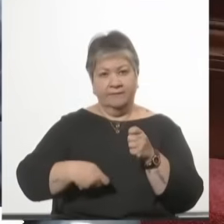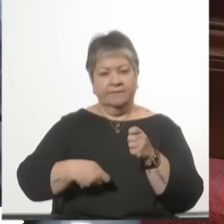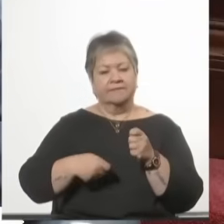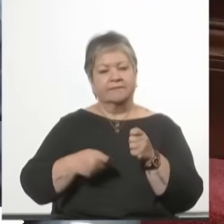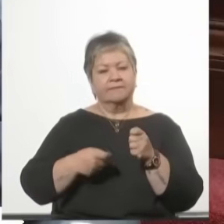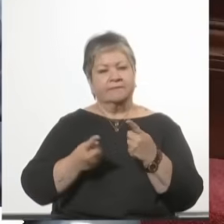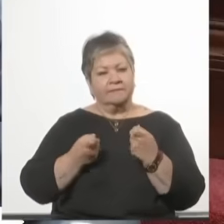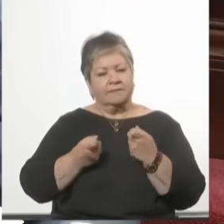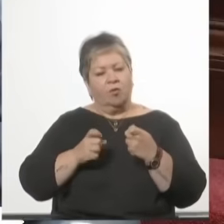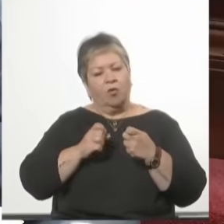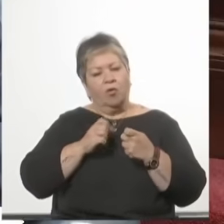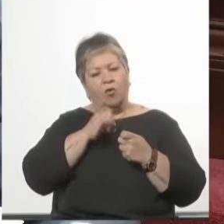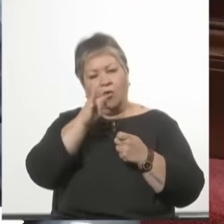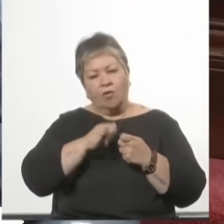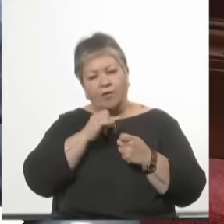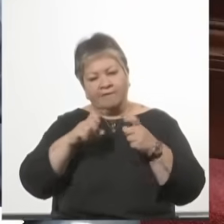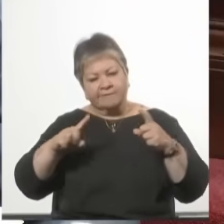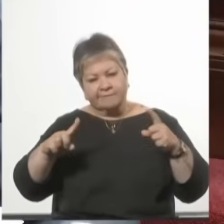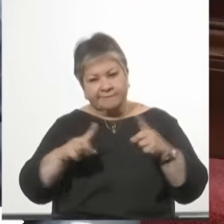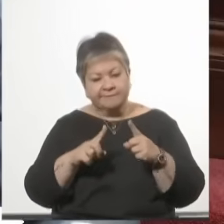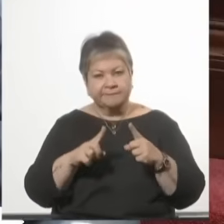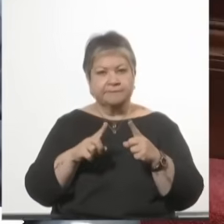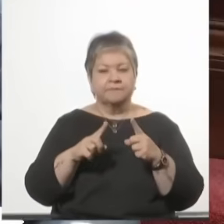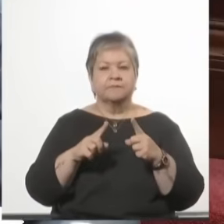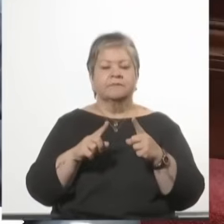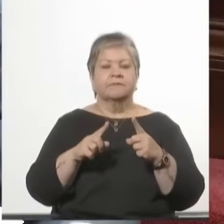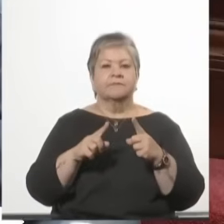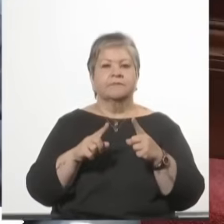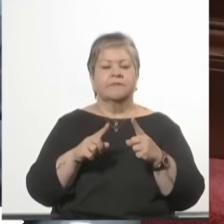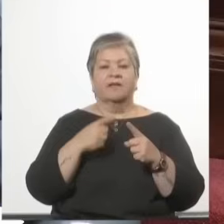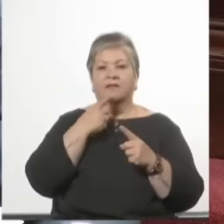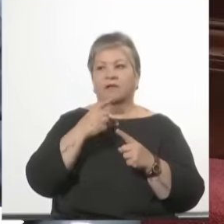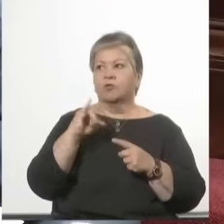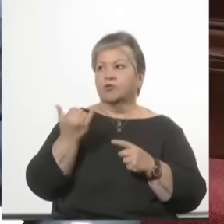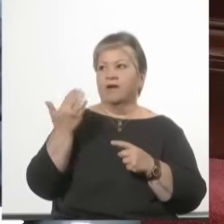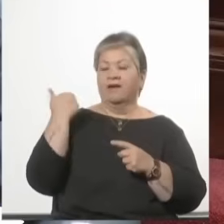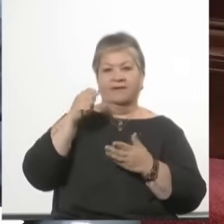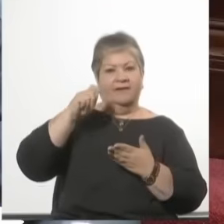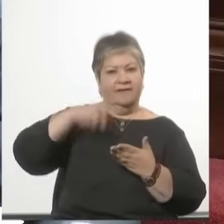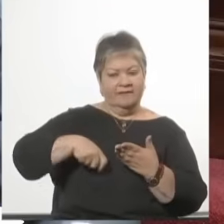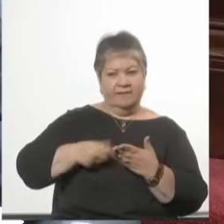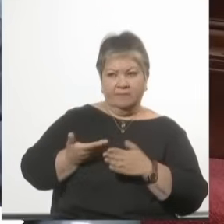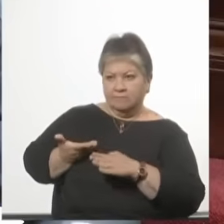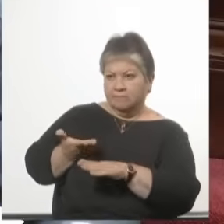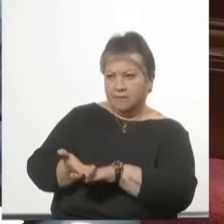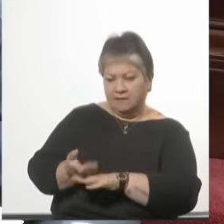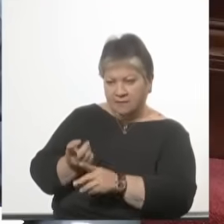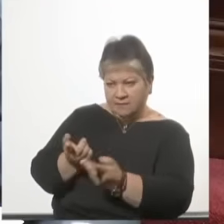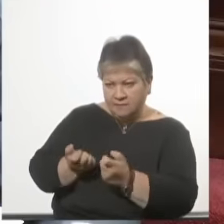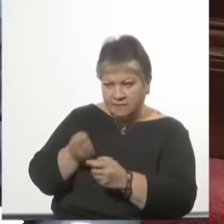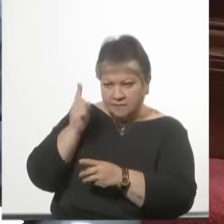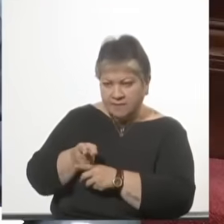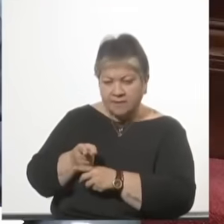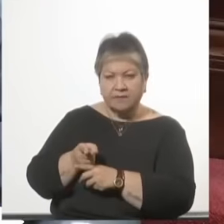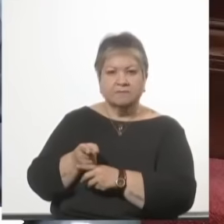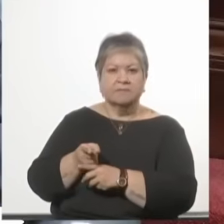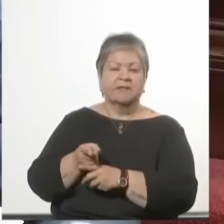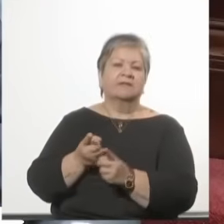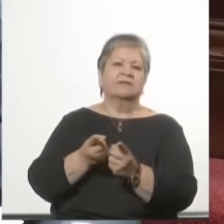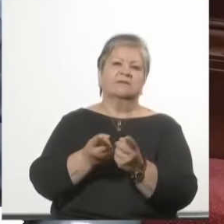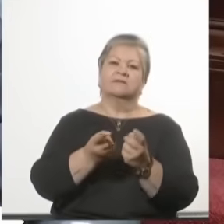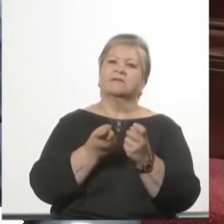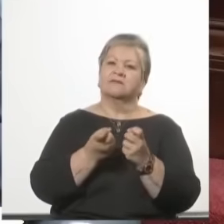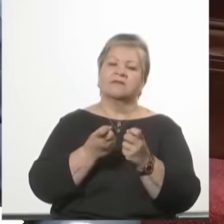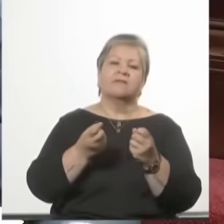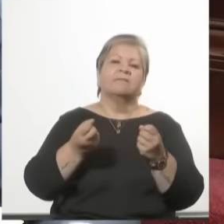somera cuenta en esta breve exposición. Como hemos dicho, las garantías exigidas por el contrato fueron consideradas como requisitos necesarios para la